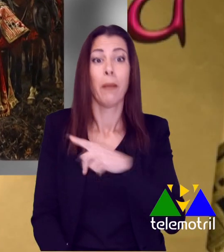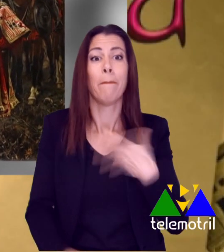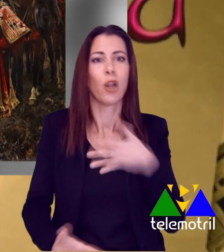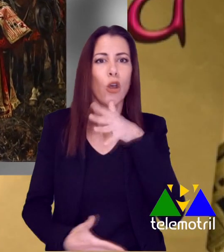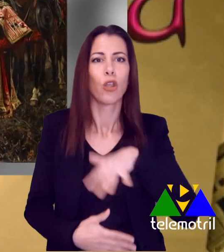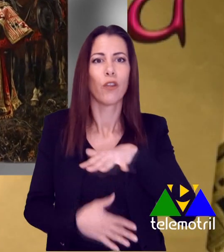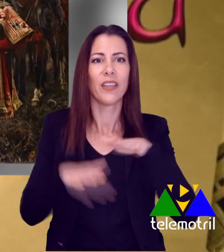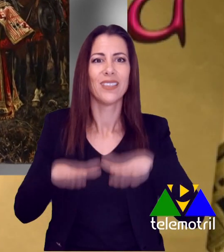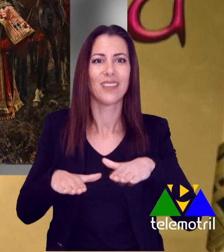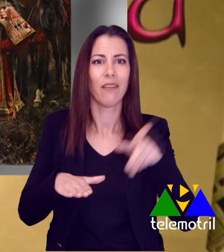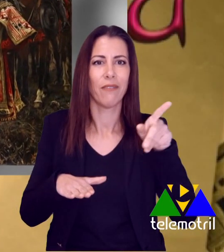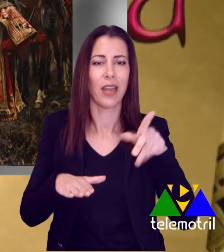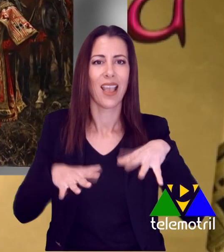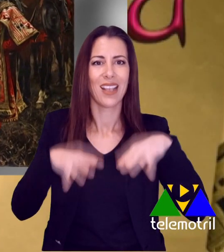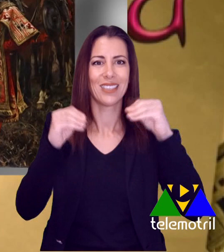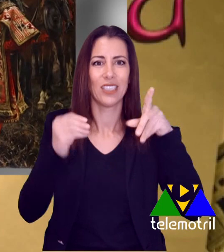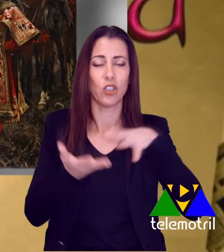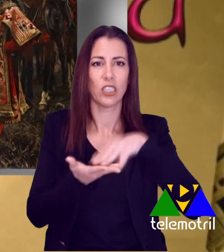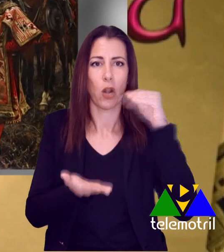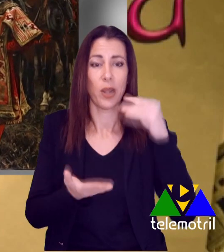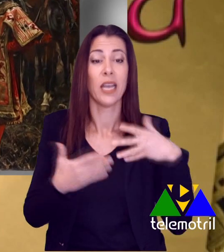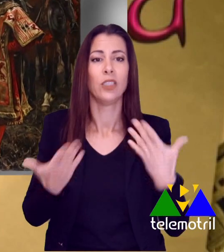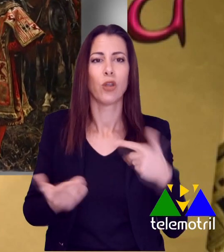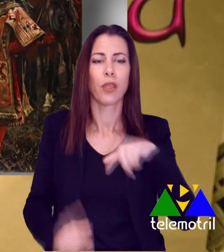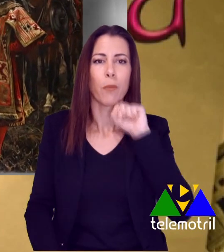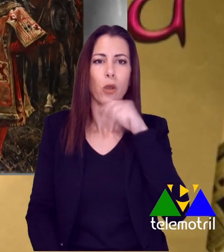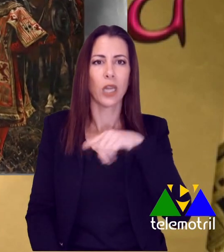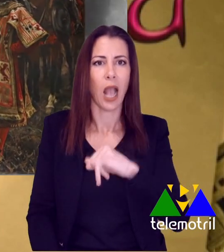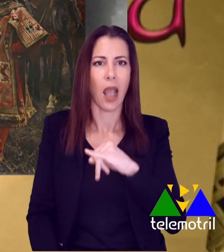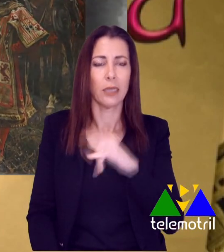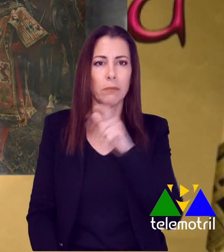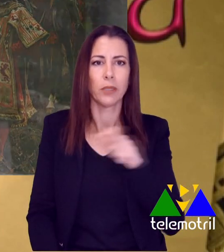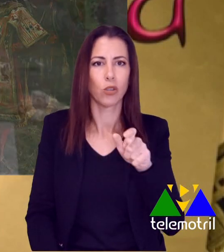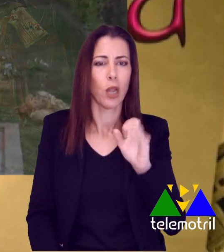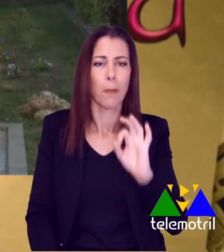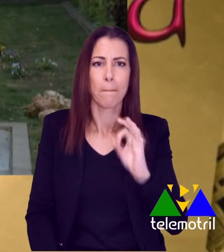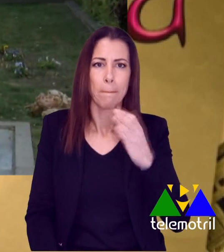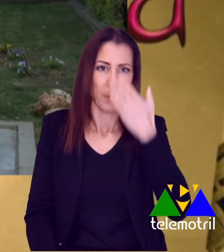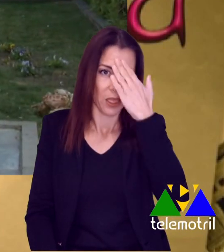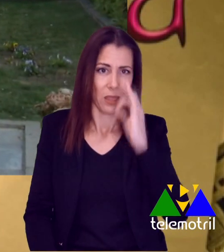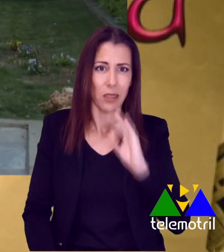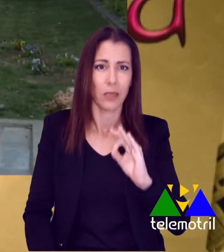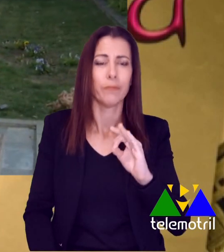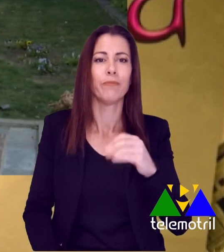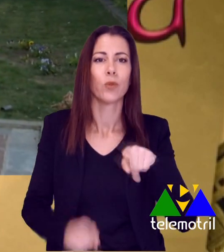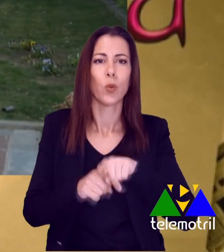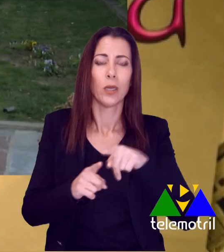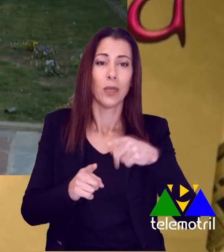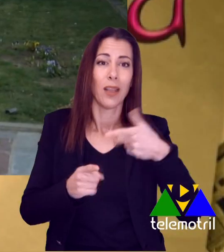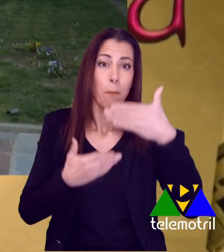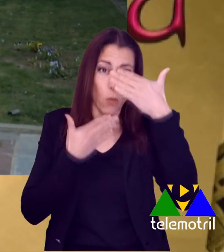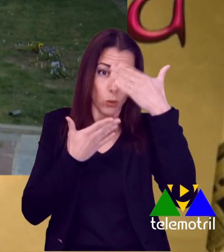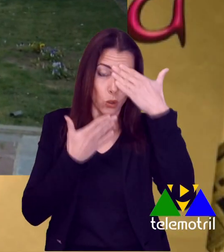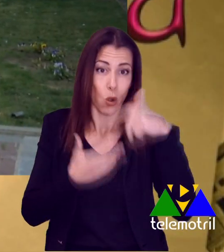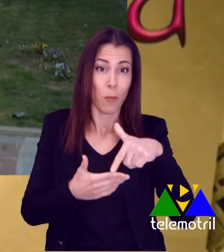Salobreña, y no interviene. Es decir, que es verdad que Motril tiene una población fundamentalmente mudéjar. Los mudéjares son los